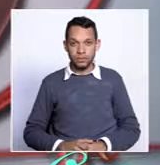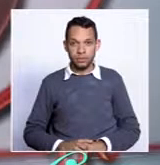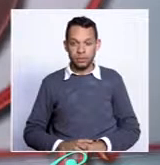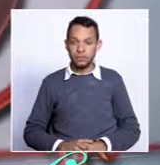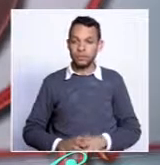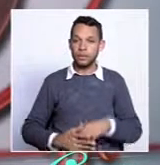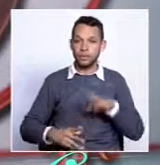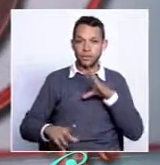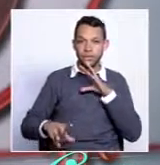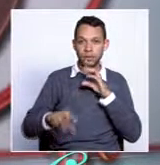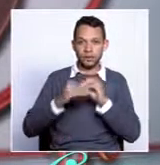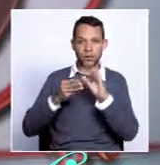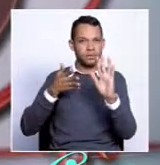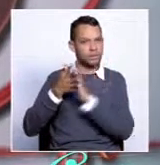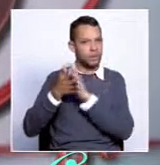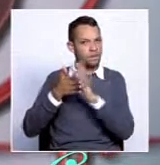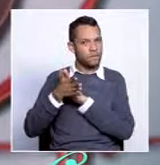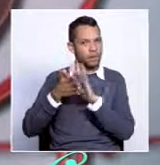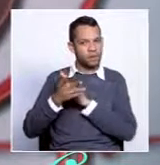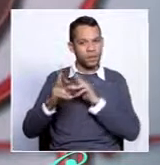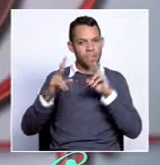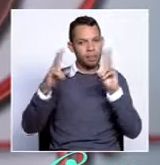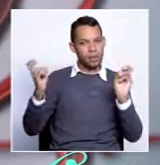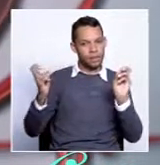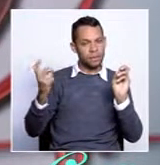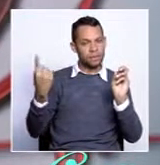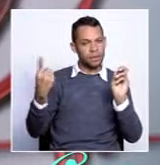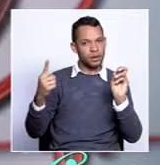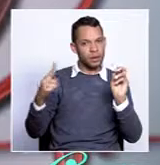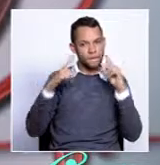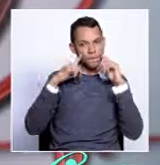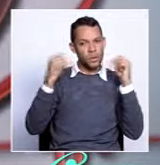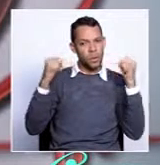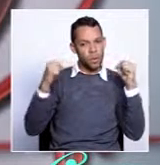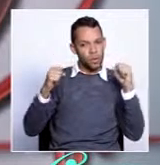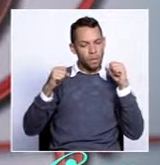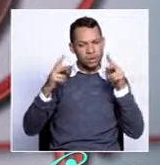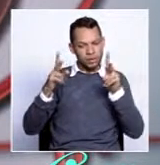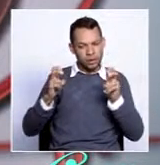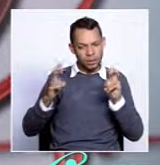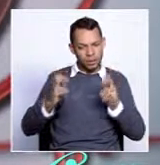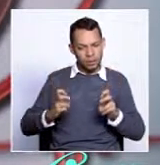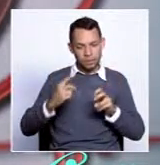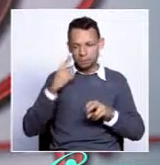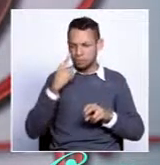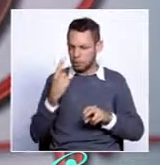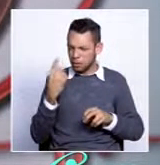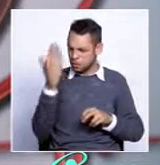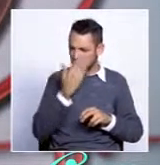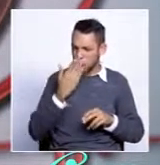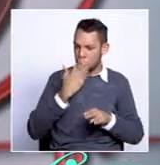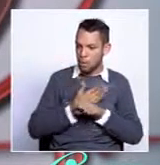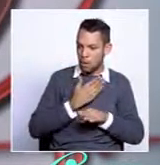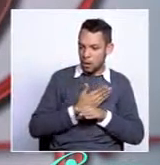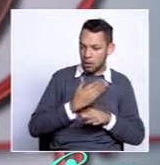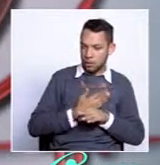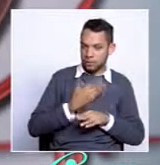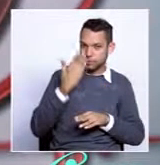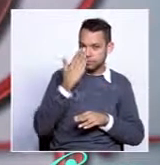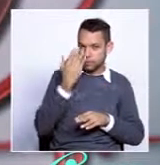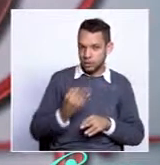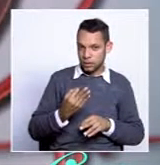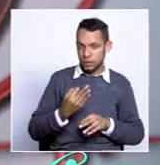y tengo pues a mí me preocupo mucho y no quiero que lo vean como algo conflictivo más bien lo veamos